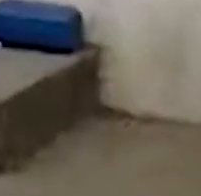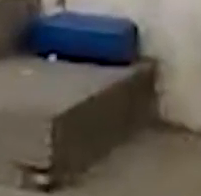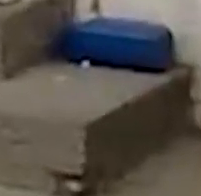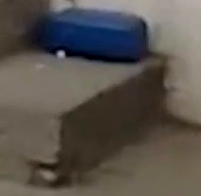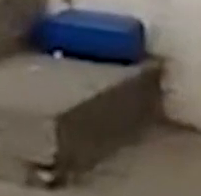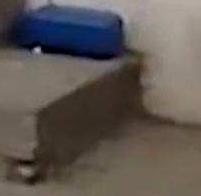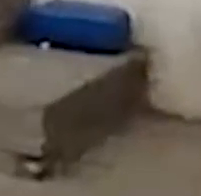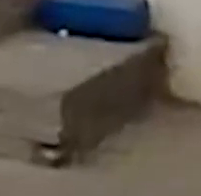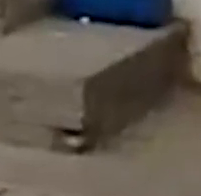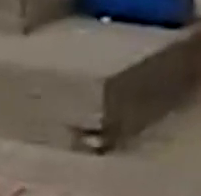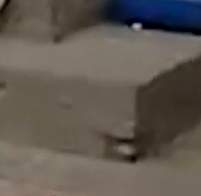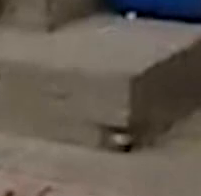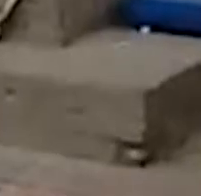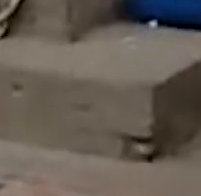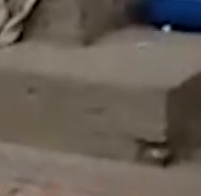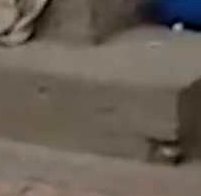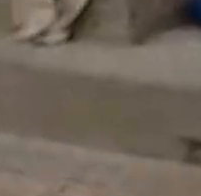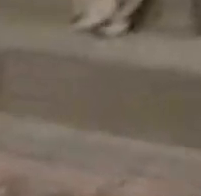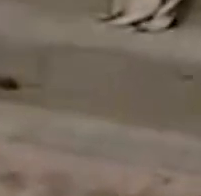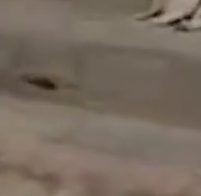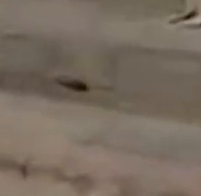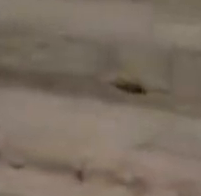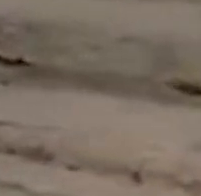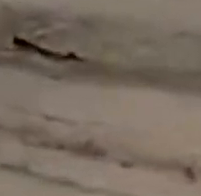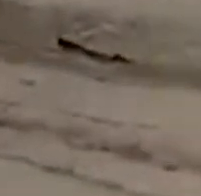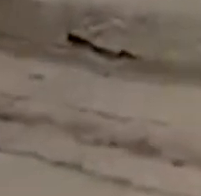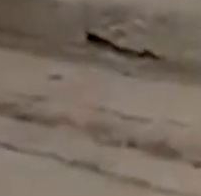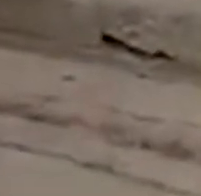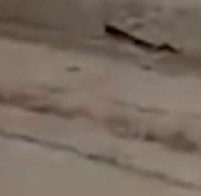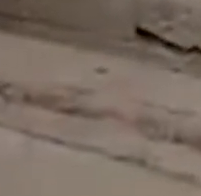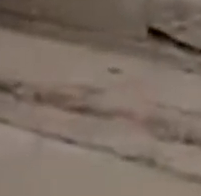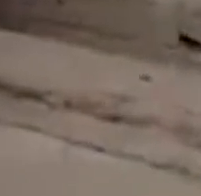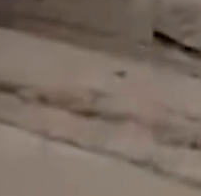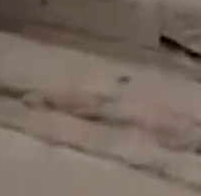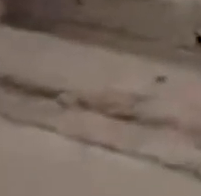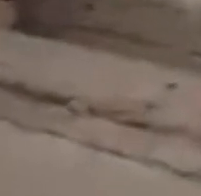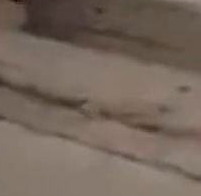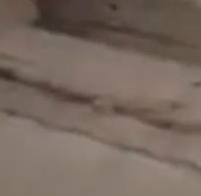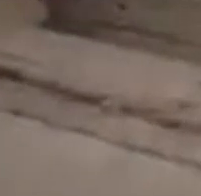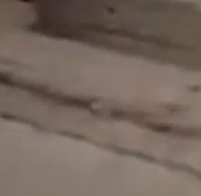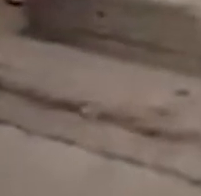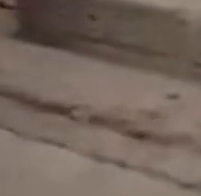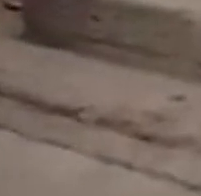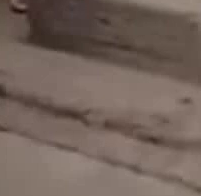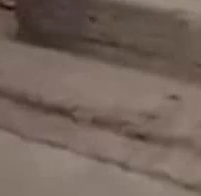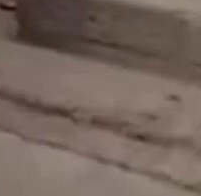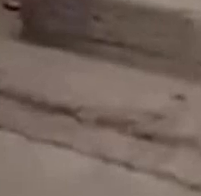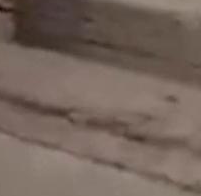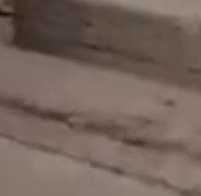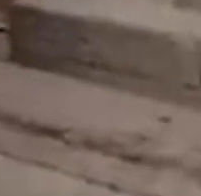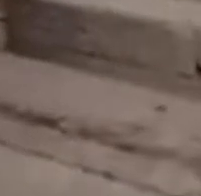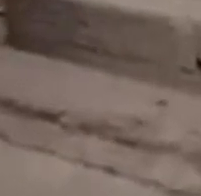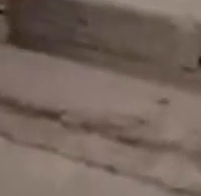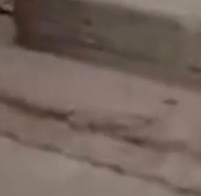su extradición. Facundo Sonesguala, líder mapuche y lonco de la comunidad Pulof Chusamén, fue este lunes por la